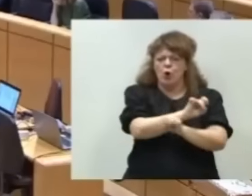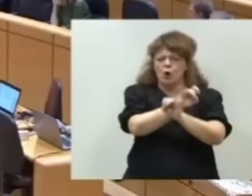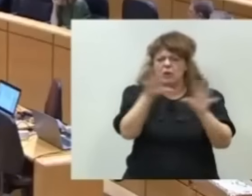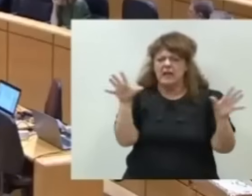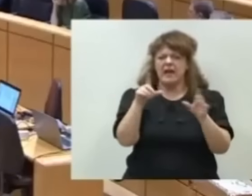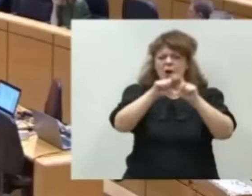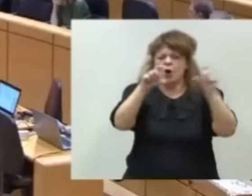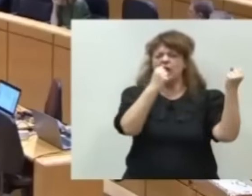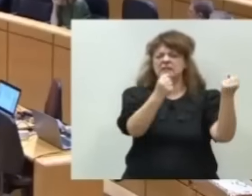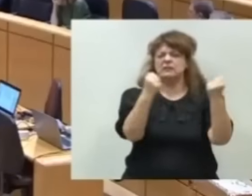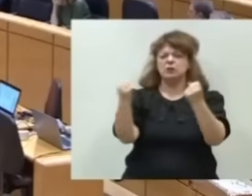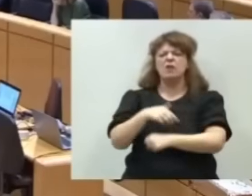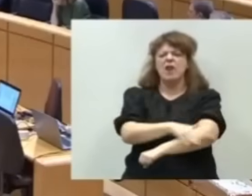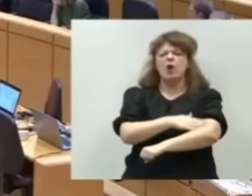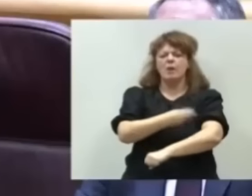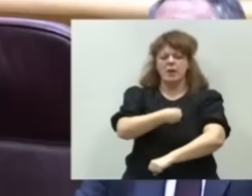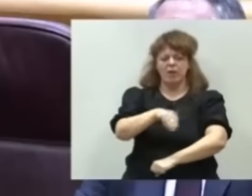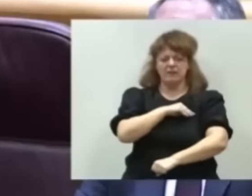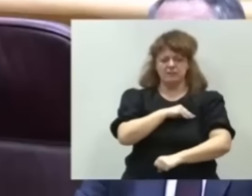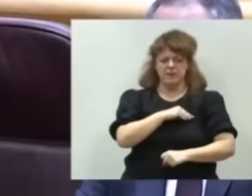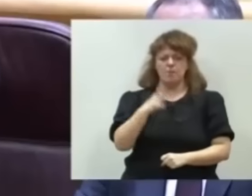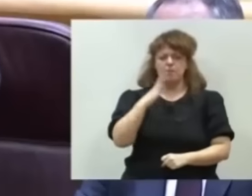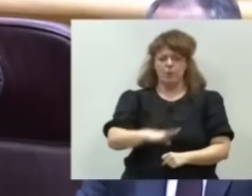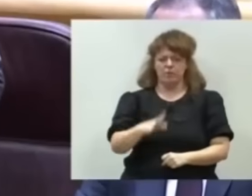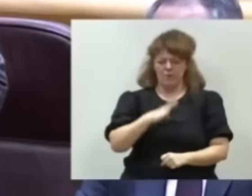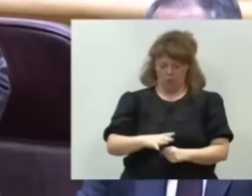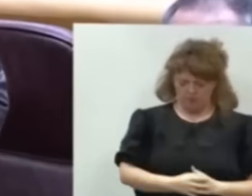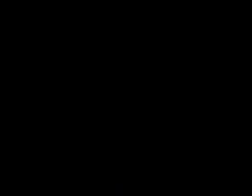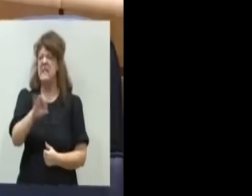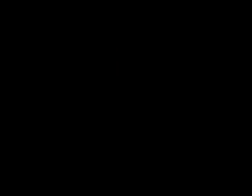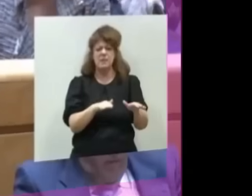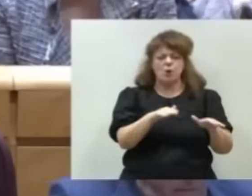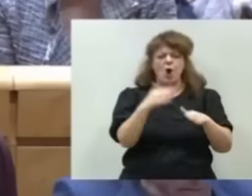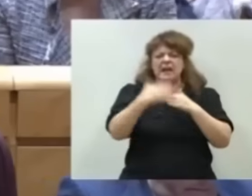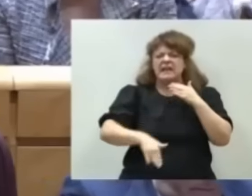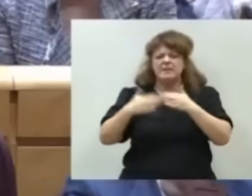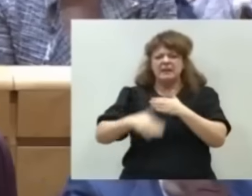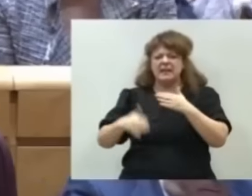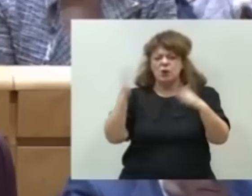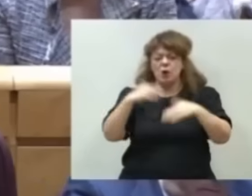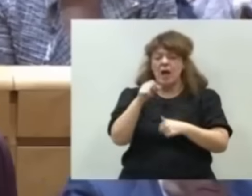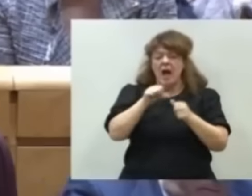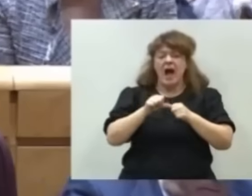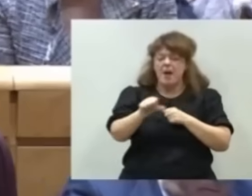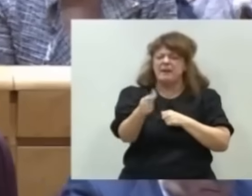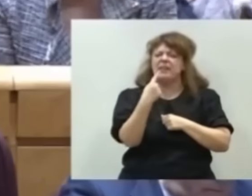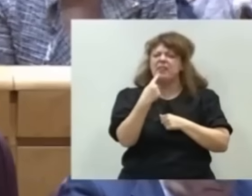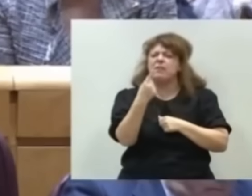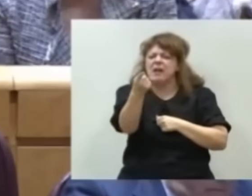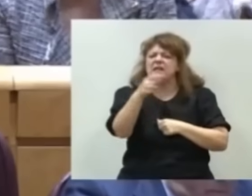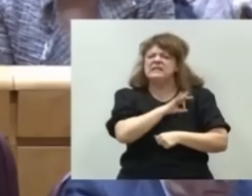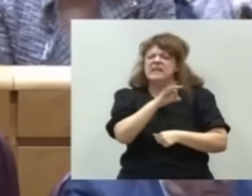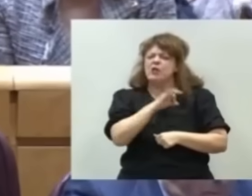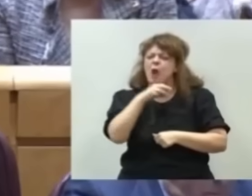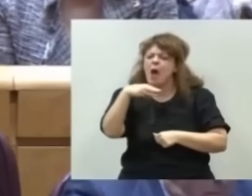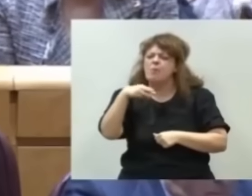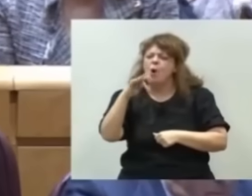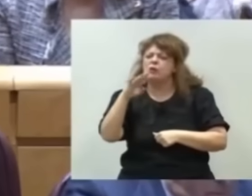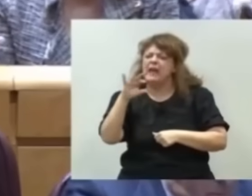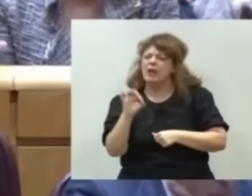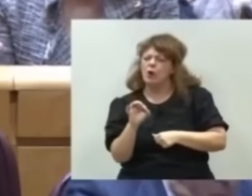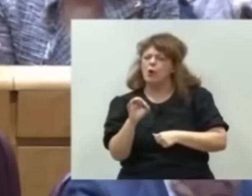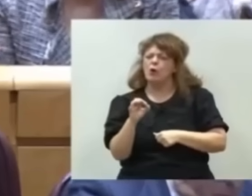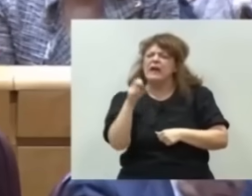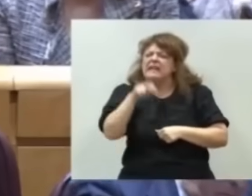una institución del Estado como es el Gobierno de España. Por favor. A partir de ahora, dígame, señora Montero, por favor, ¿quién